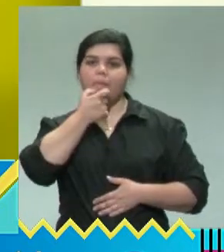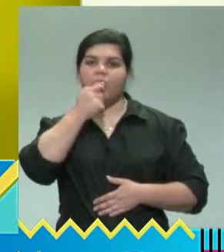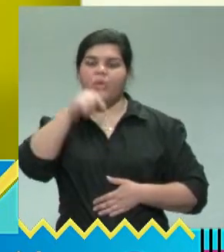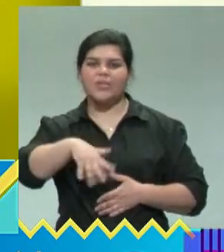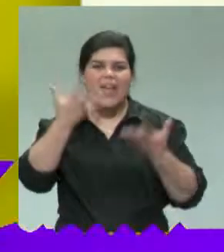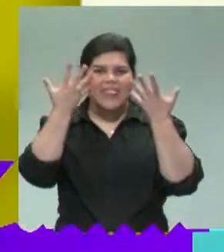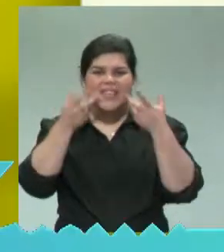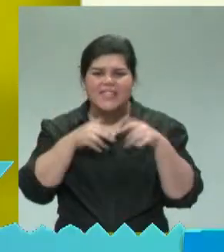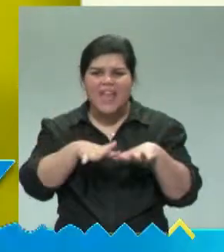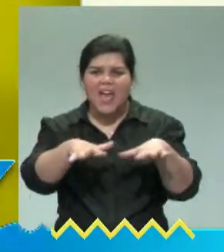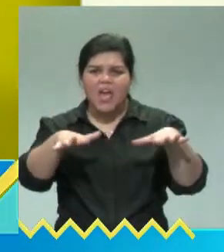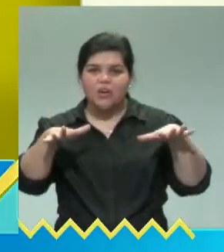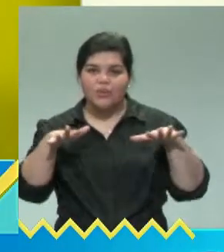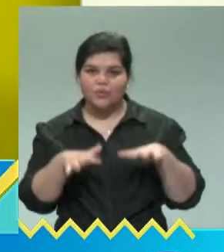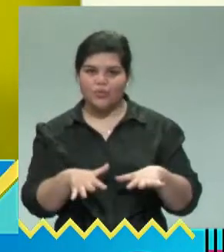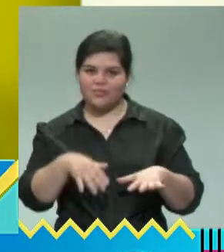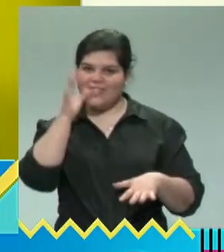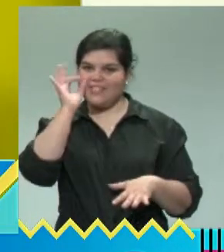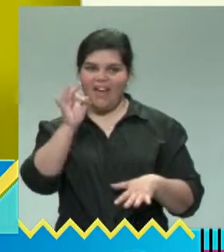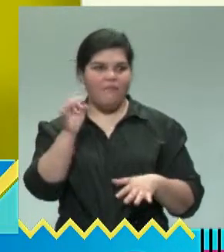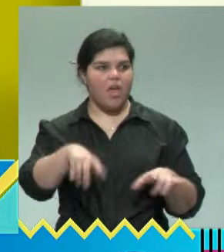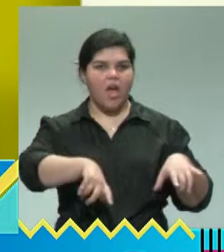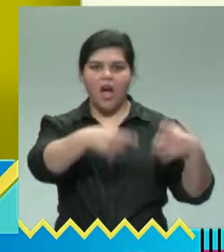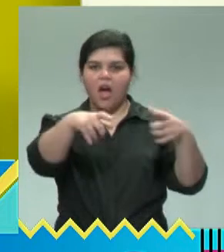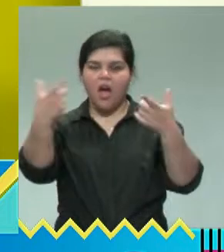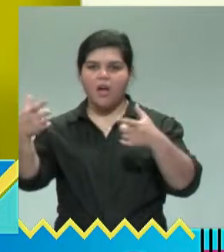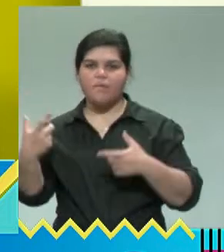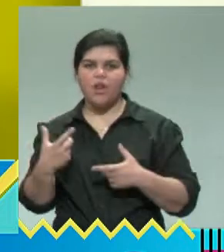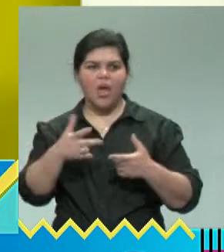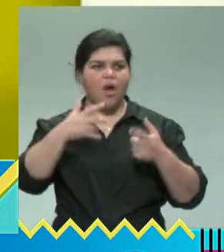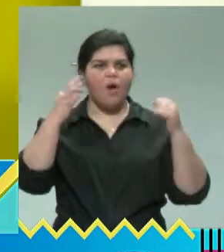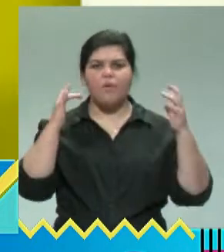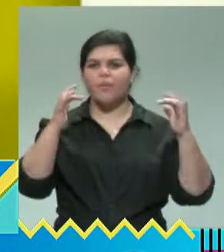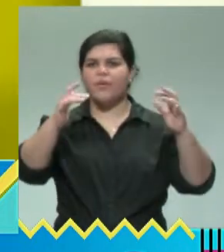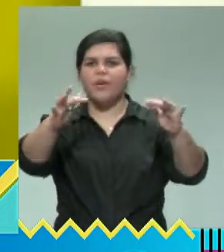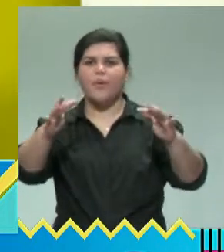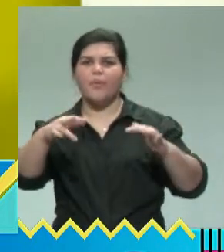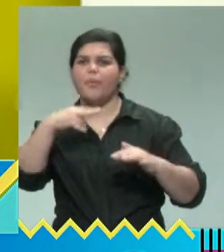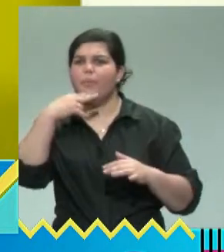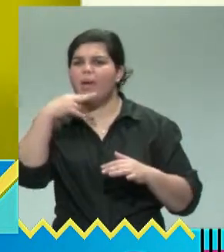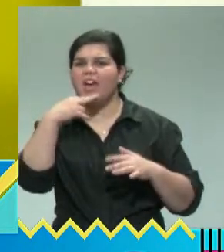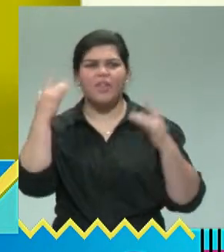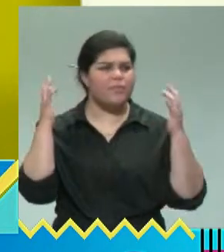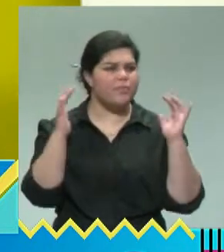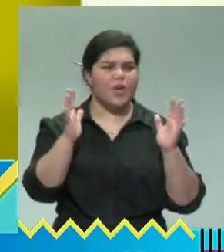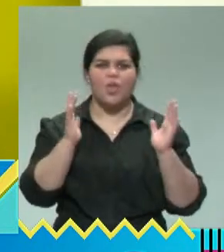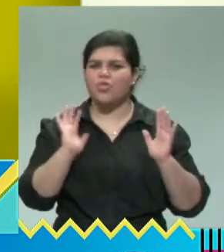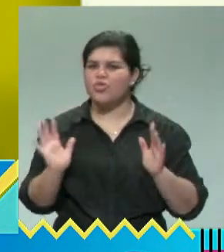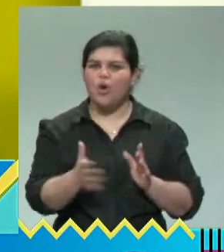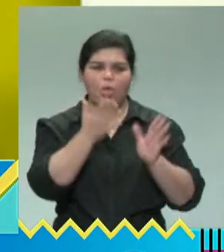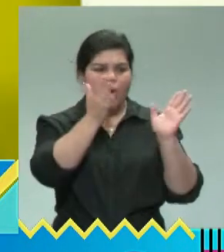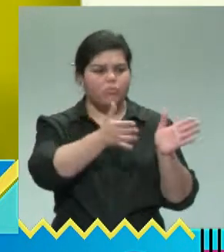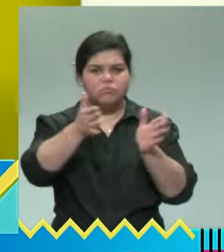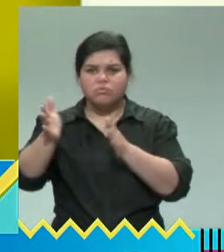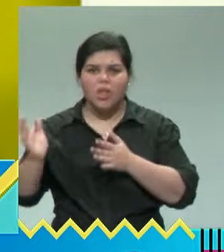es reconocido, sí, por su patrimonio verde, su patrimonio natural y cultural relacionado a los árboles. Todas las cuadras, todas las veredas